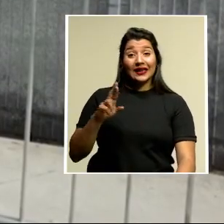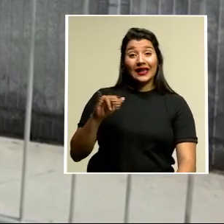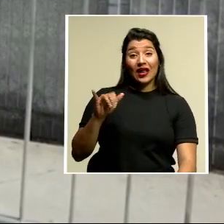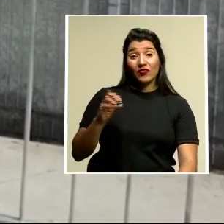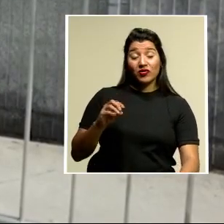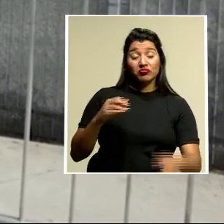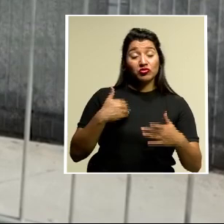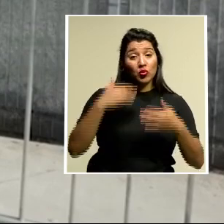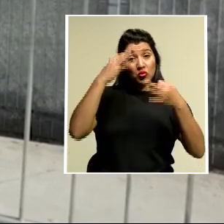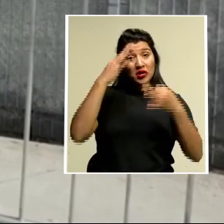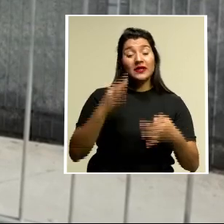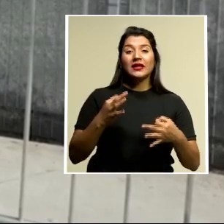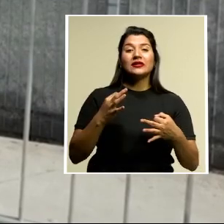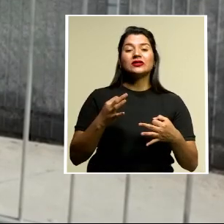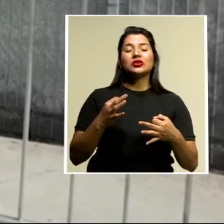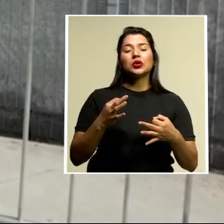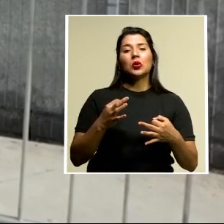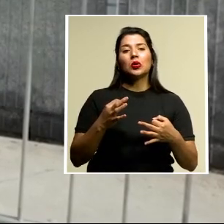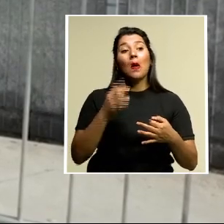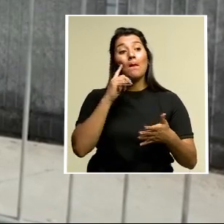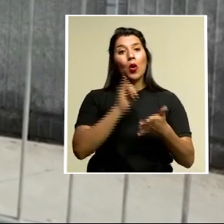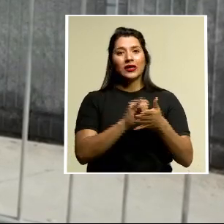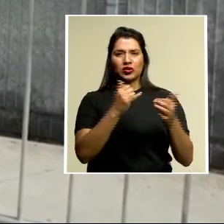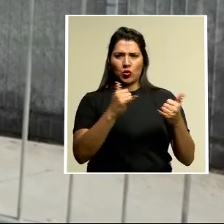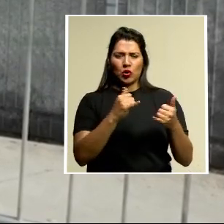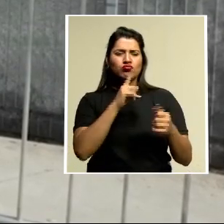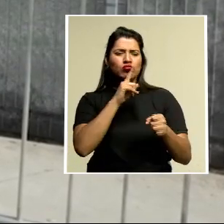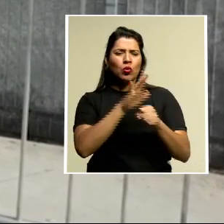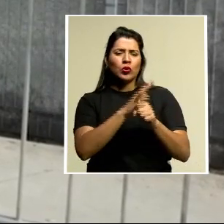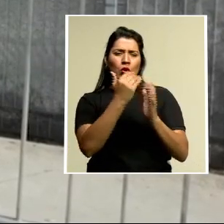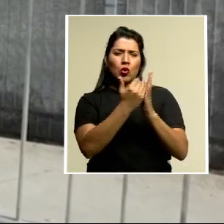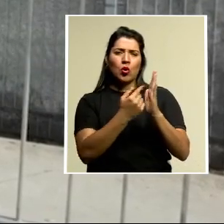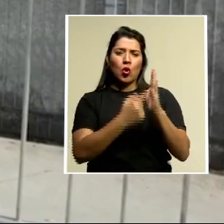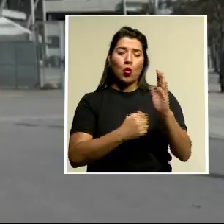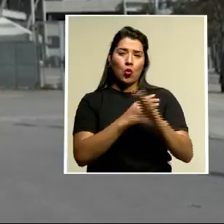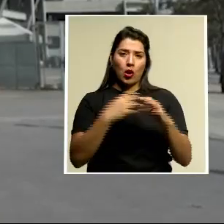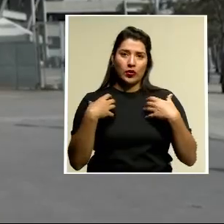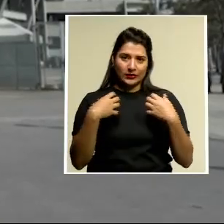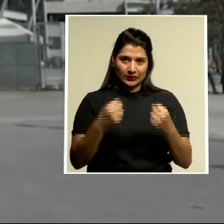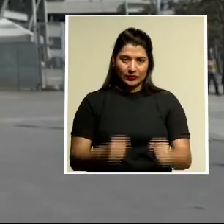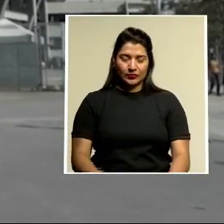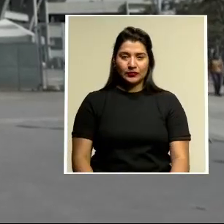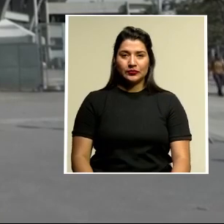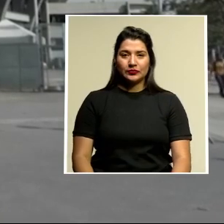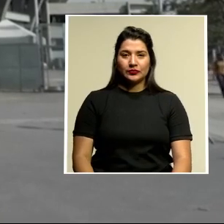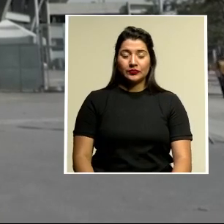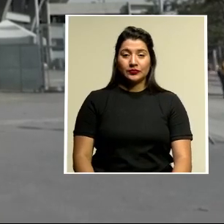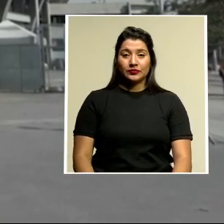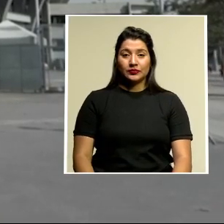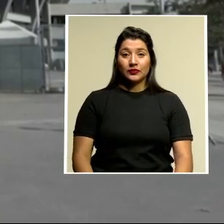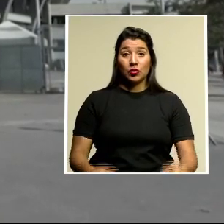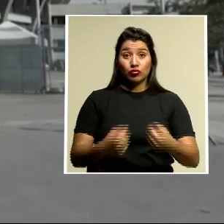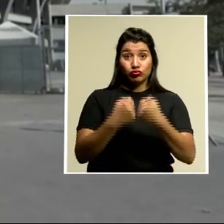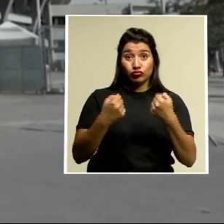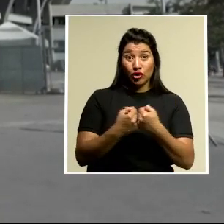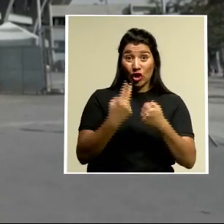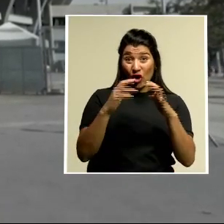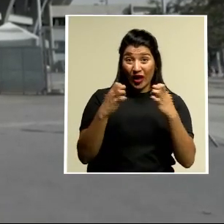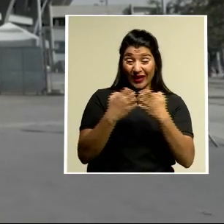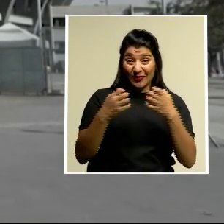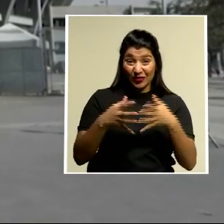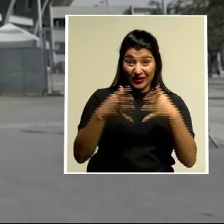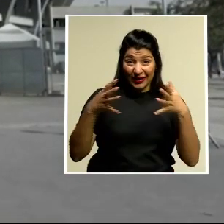Los hinchas aguardan emocionados. Es importante en esta nueva retomada ahí. Que el público regrese es importante para un día